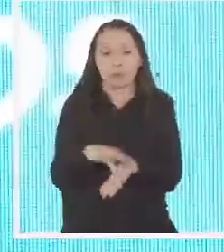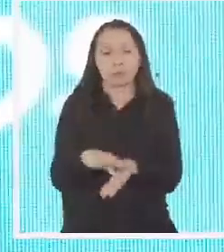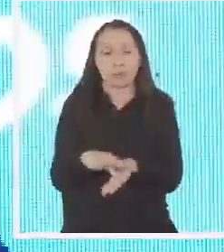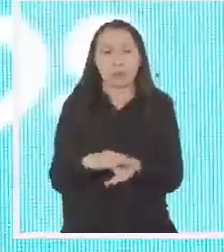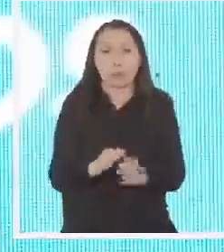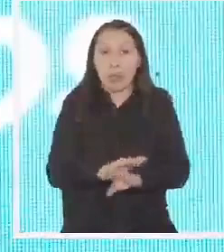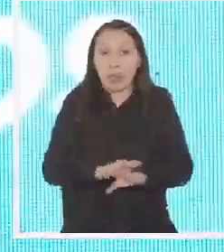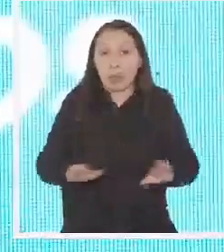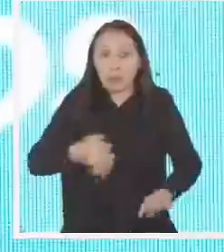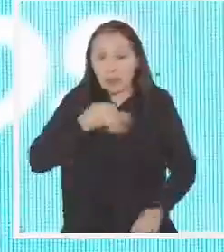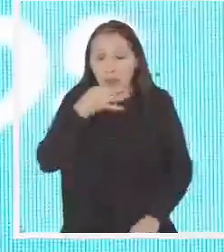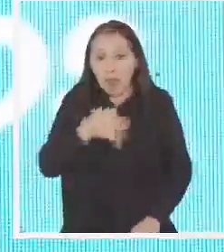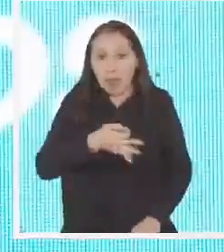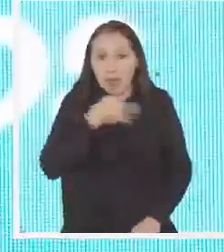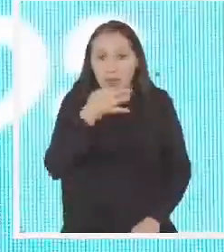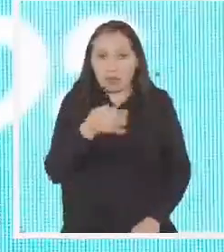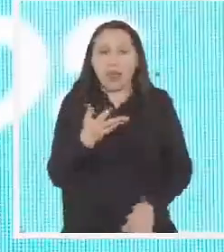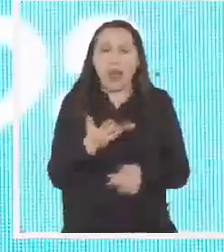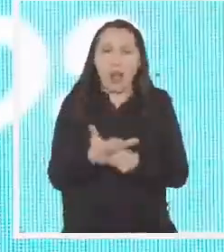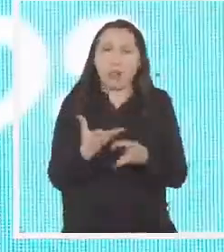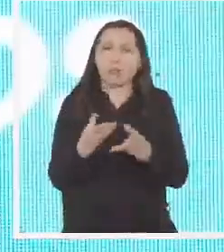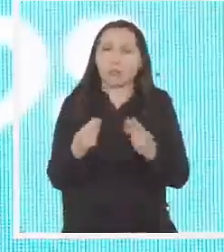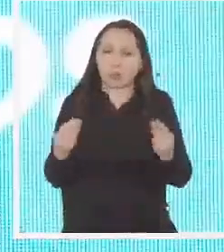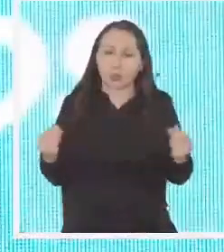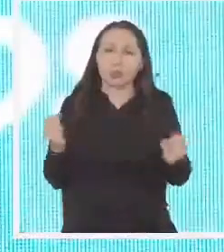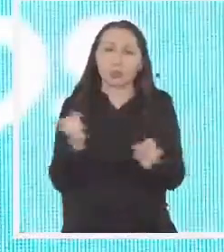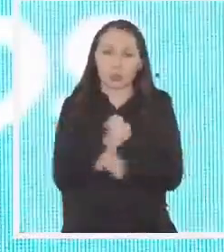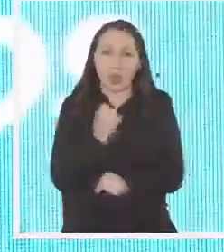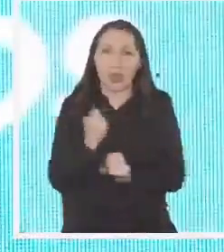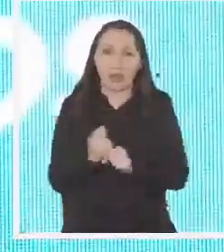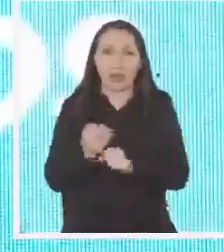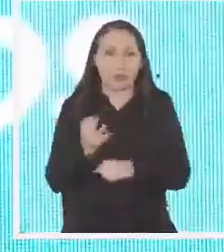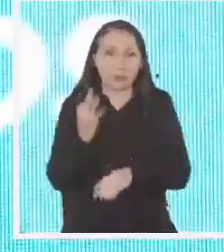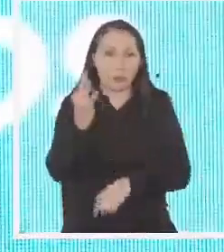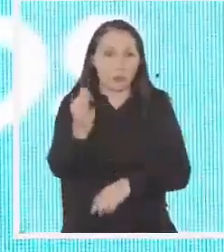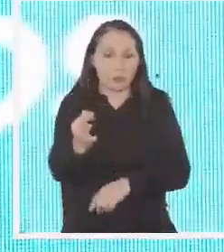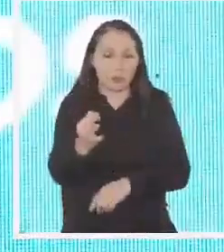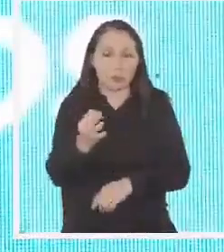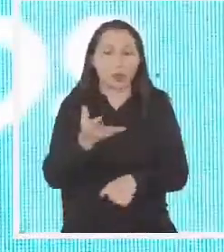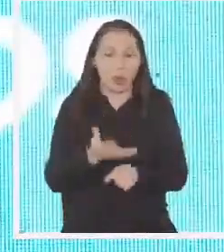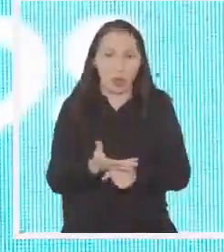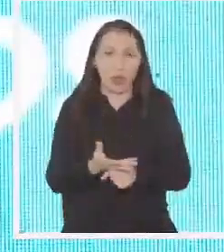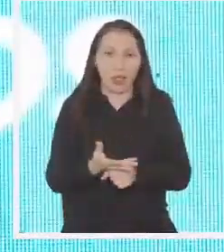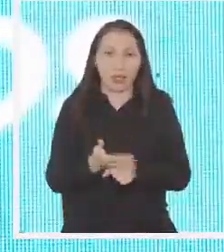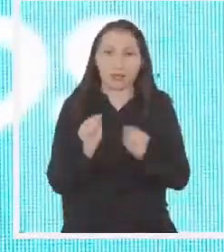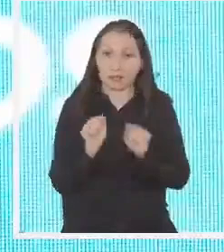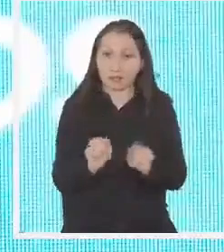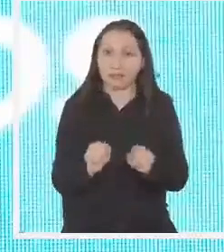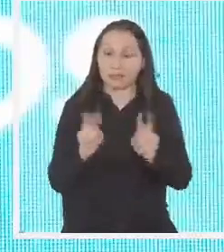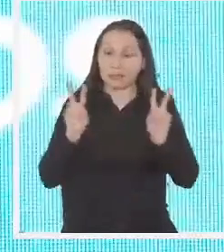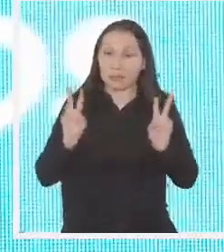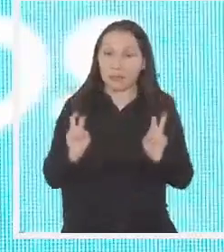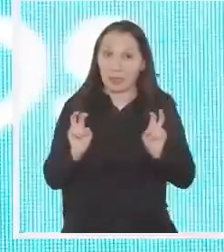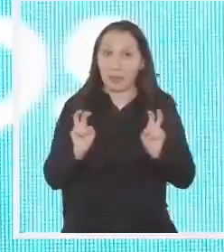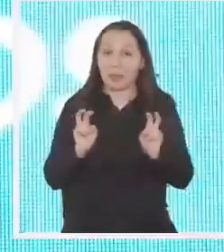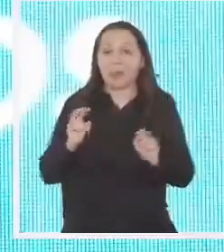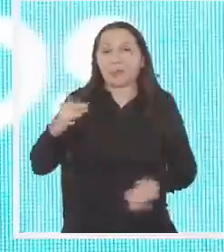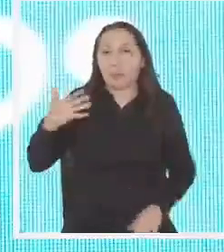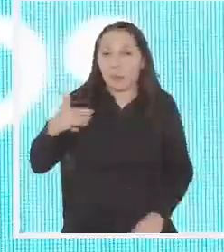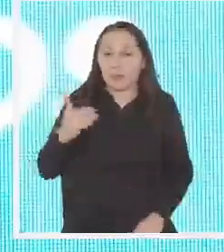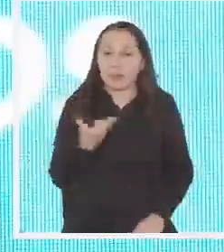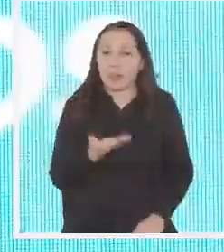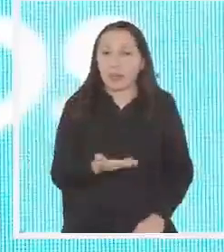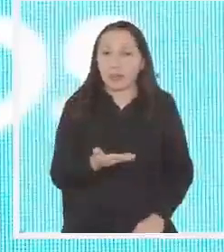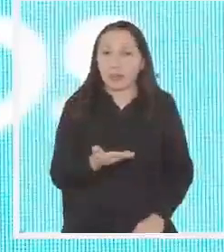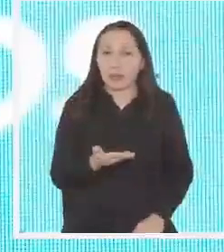terminar, tenemos muchísimo trabajo por delante. Y en ello es